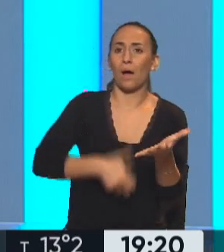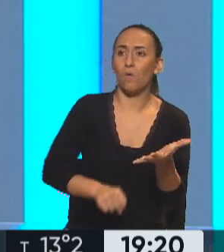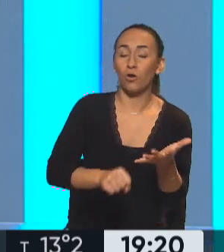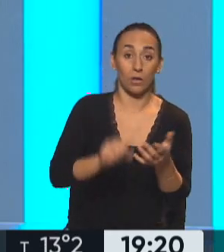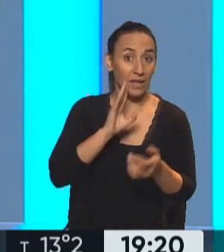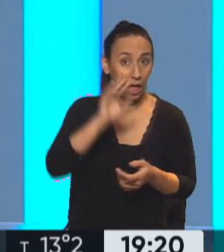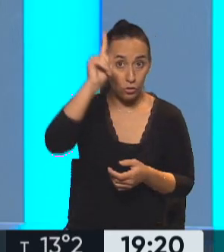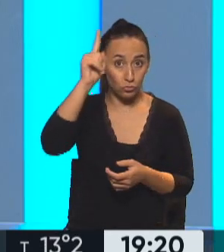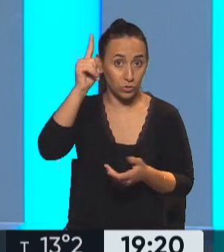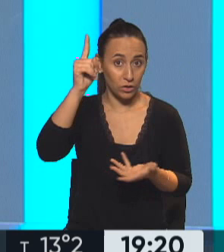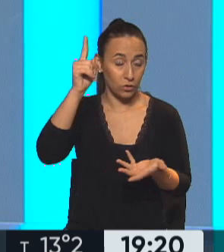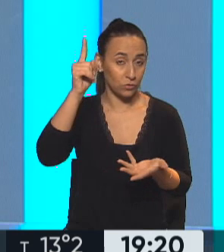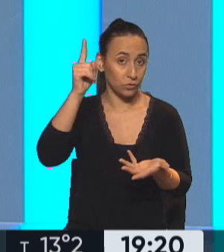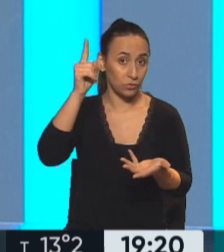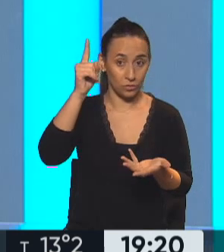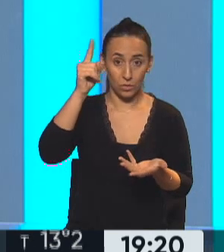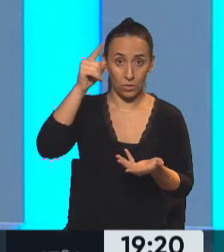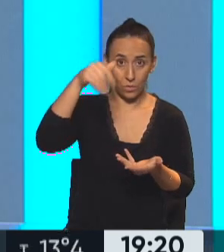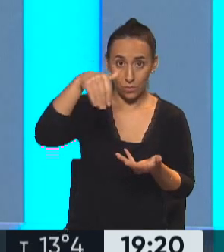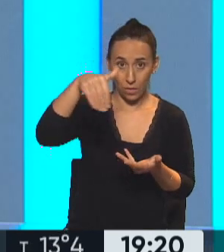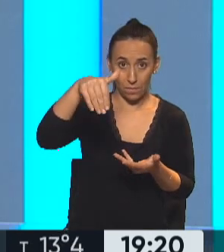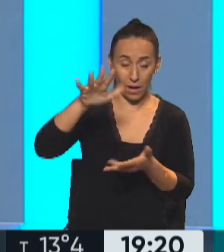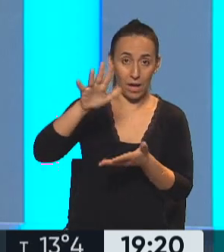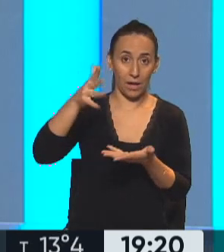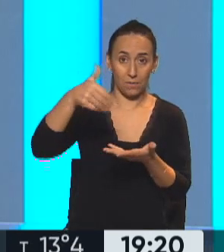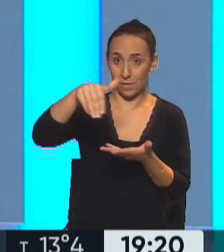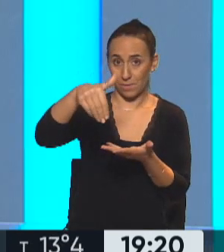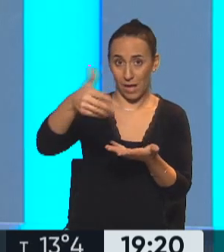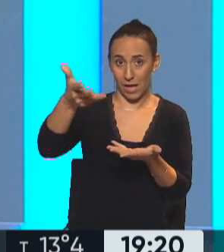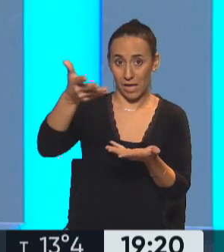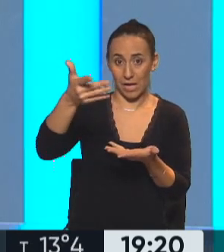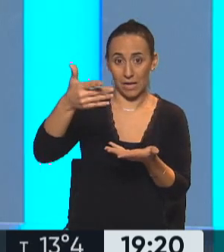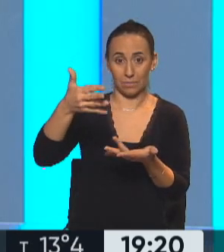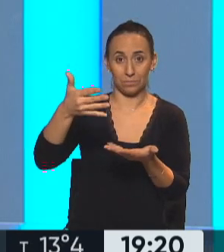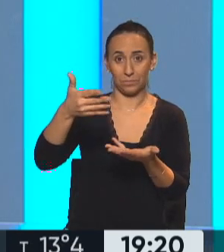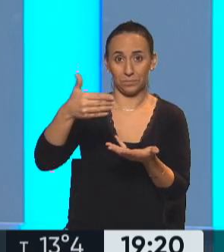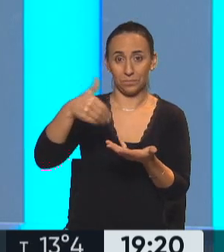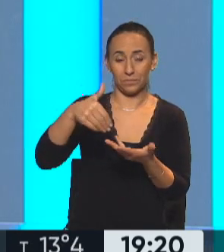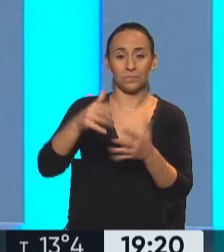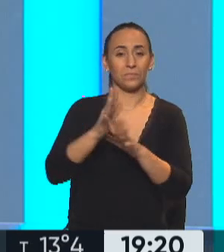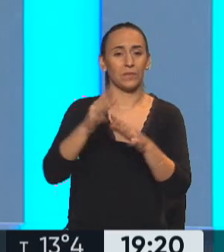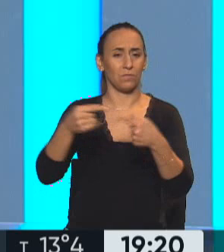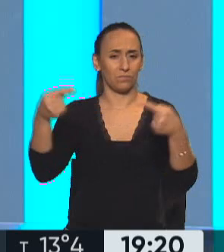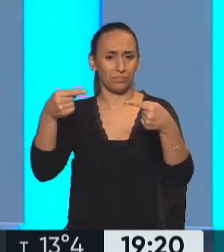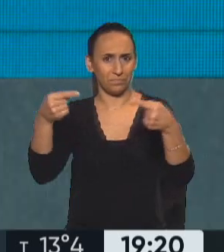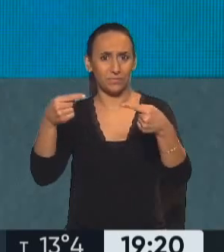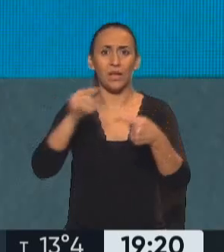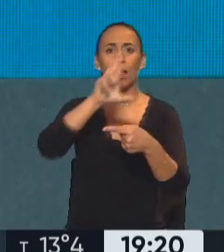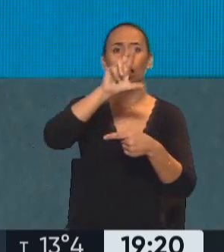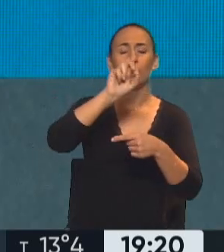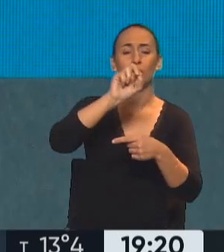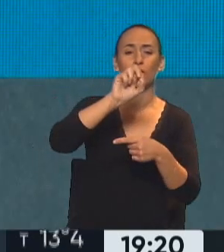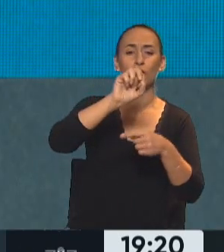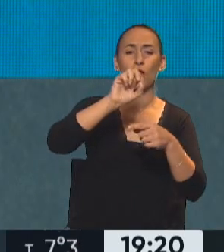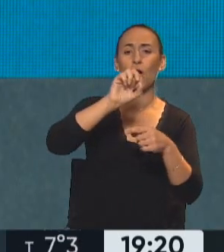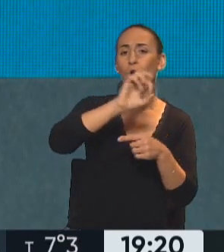Estados Unidos está por apartarse del precedente Roscoe versus Sullivan. Sí. Fíjate vos, y